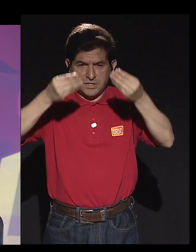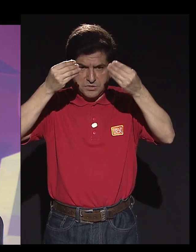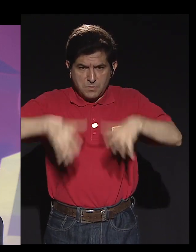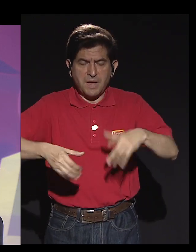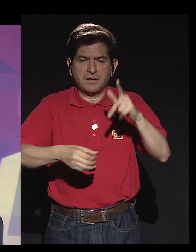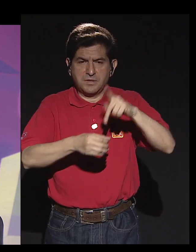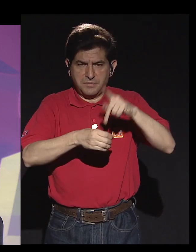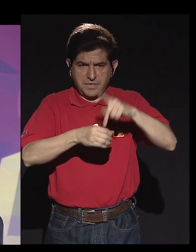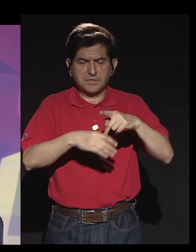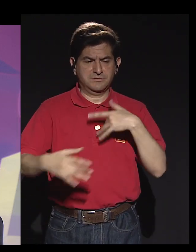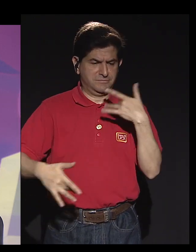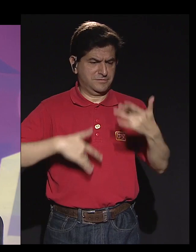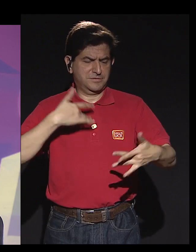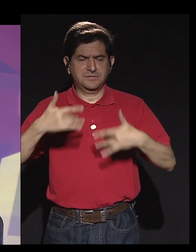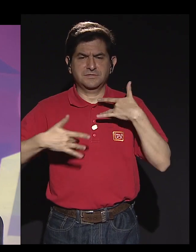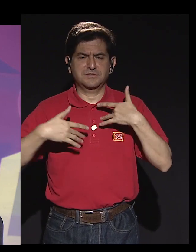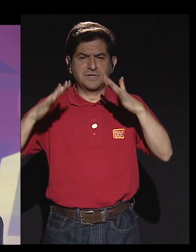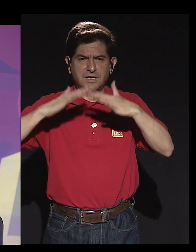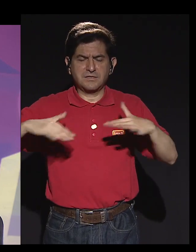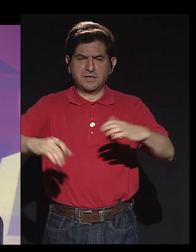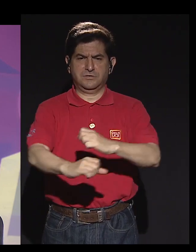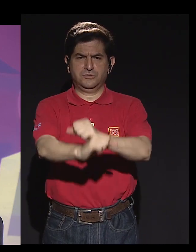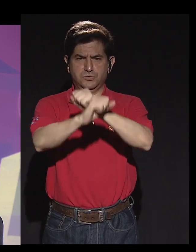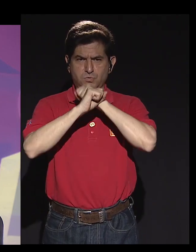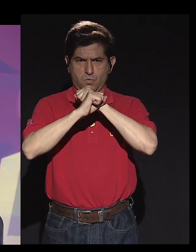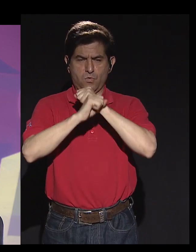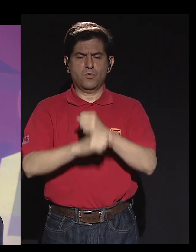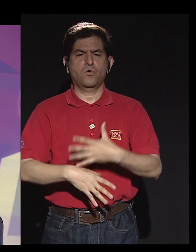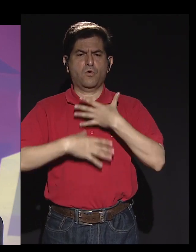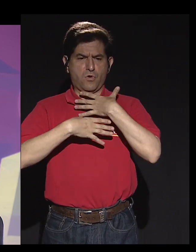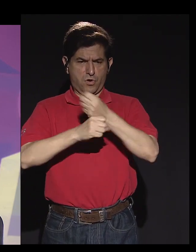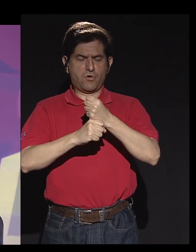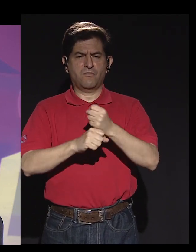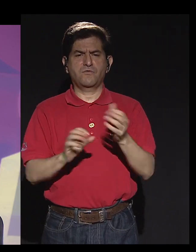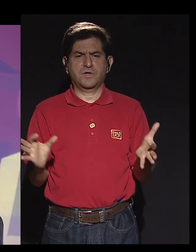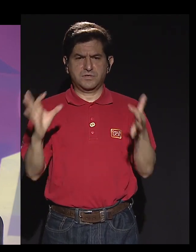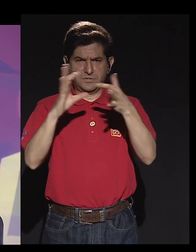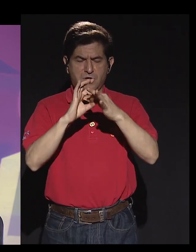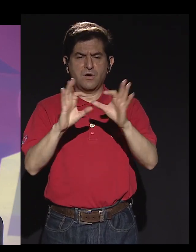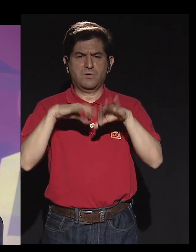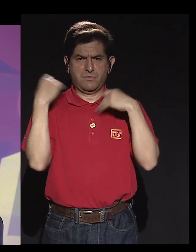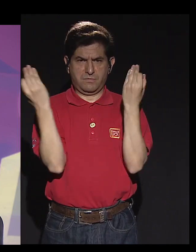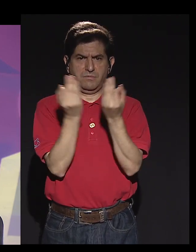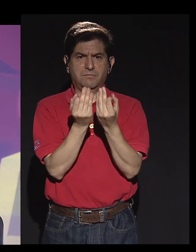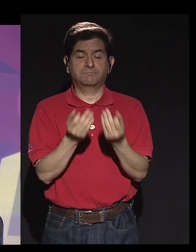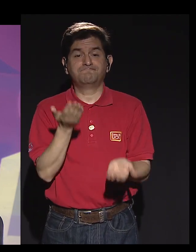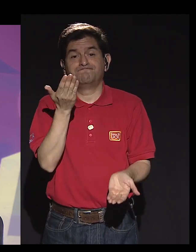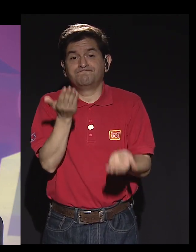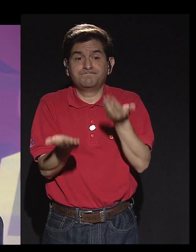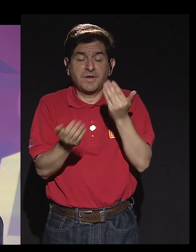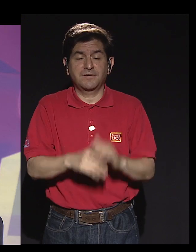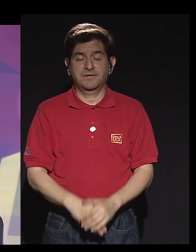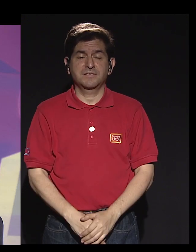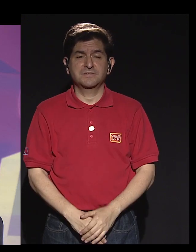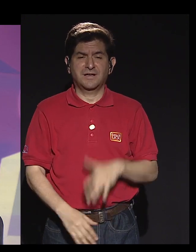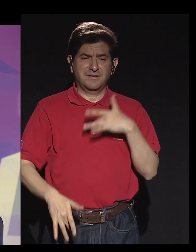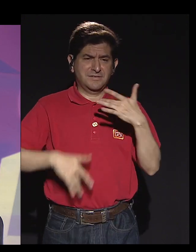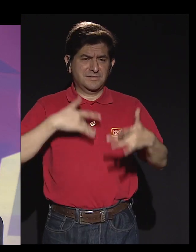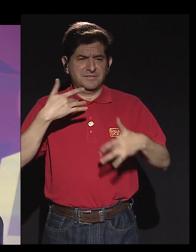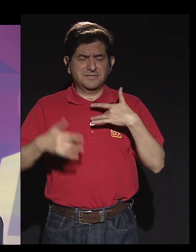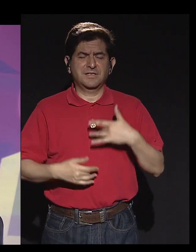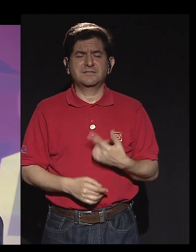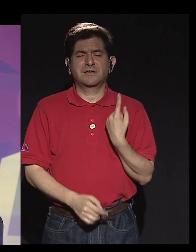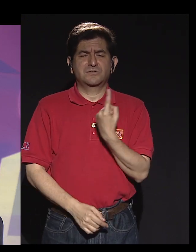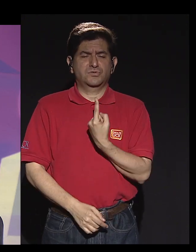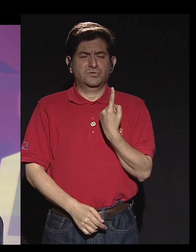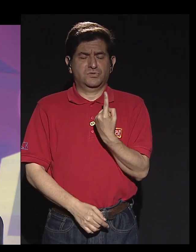espacios también de participación, de poderse sentir en un ambiente de seguridad y confianza alrededor de su familia, y que en alguna manera